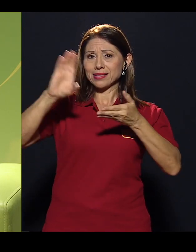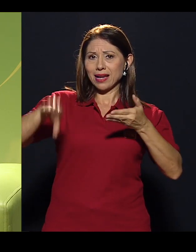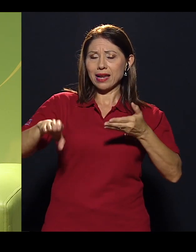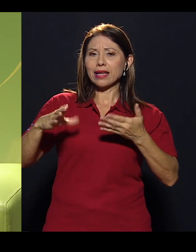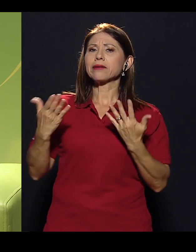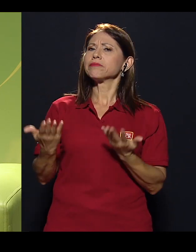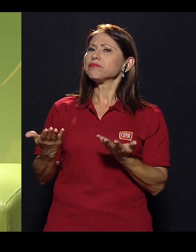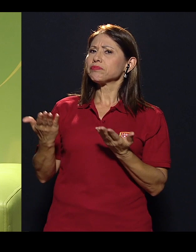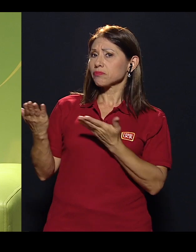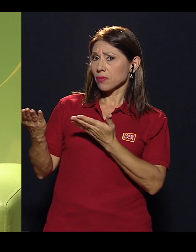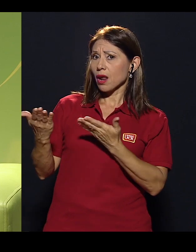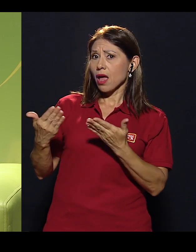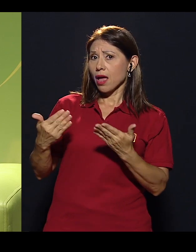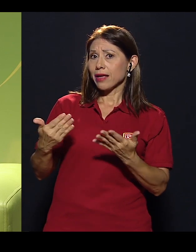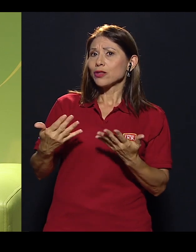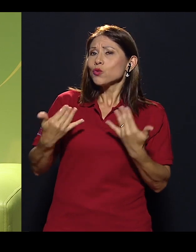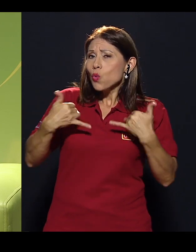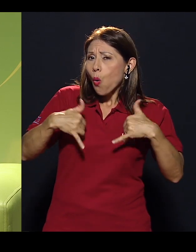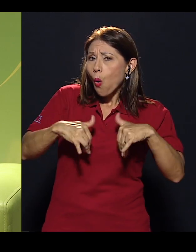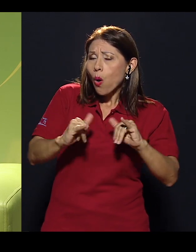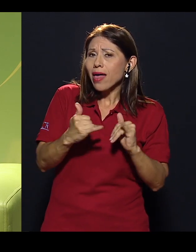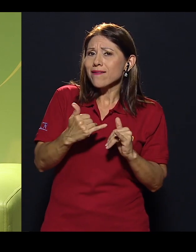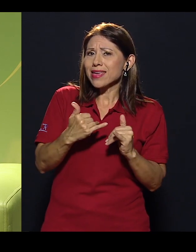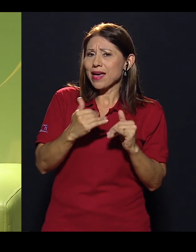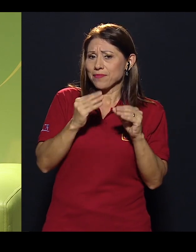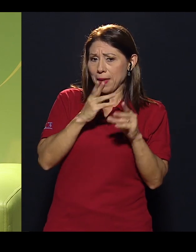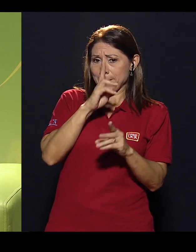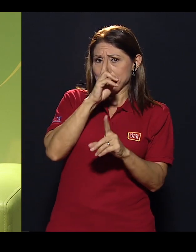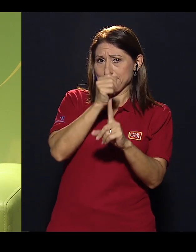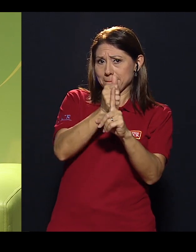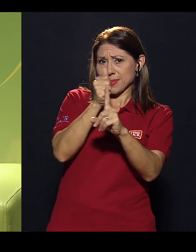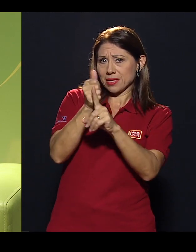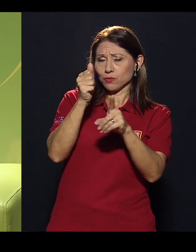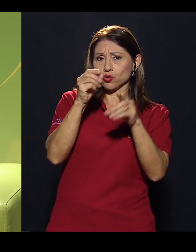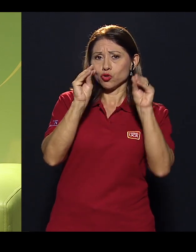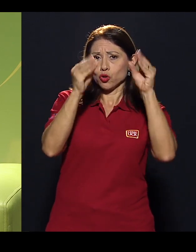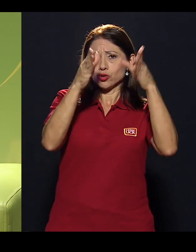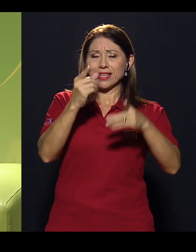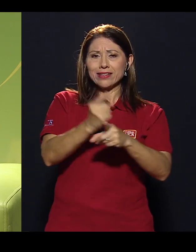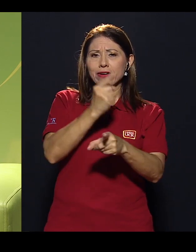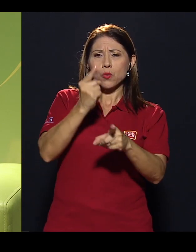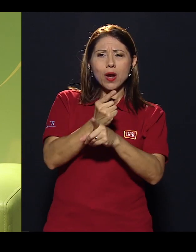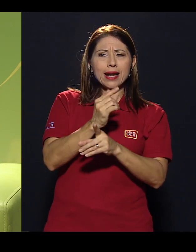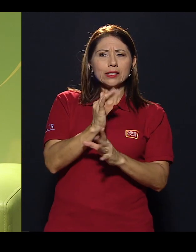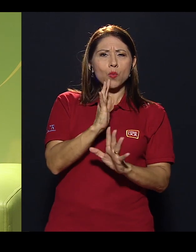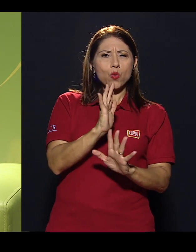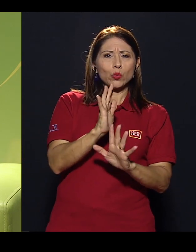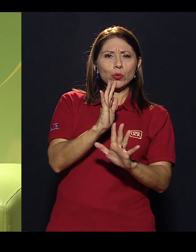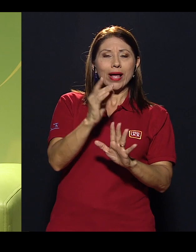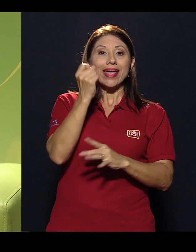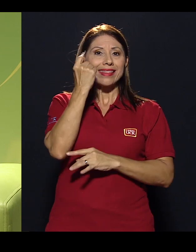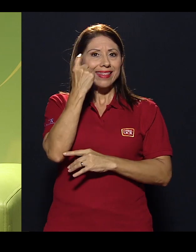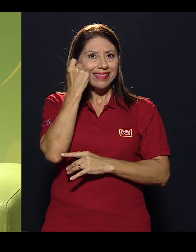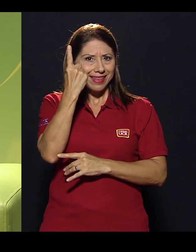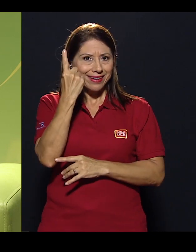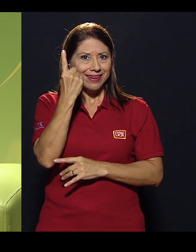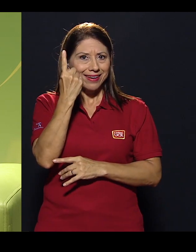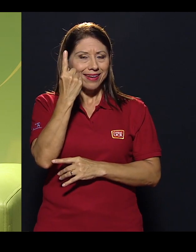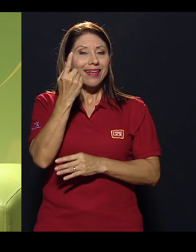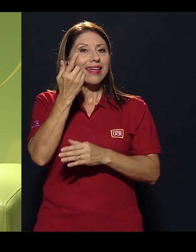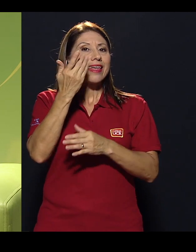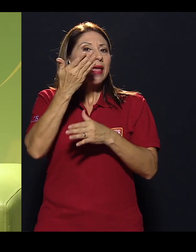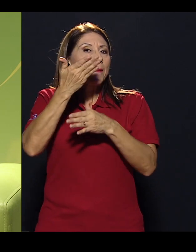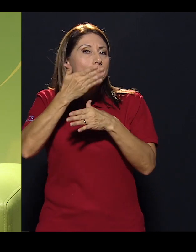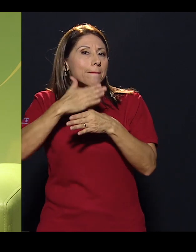Patricia, existe esa resistencia todavía, no solo de los docentes regulares, a entender que parte de la